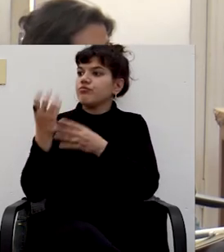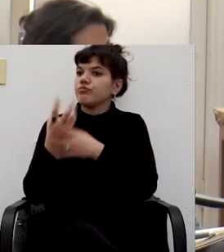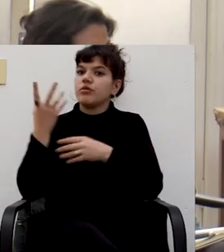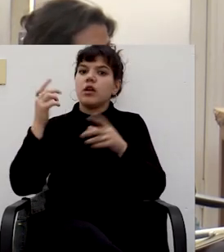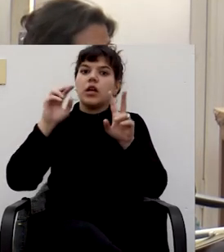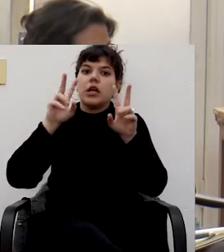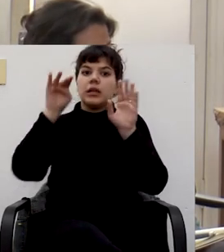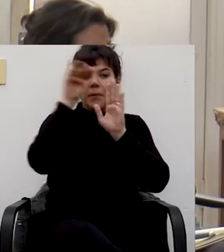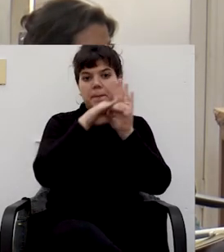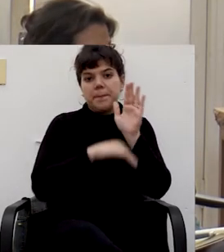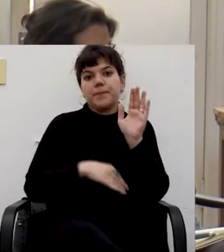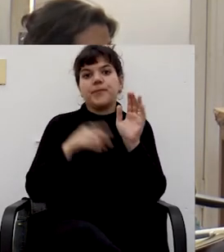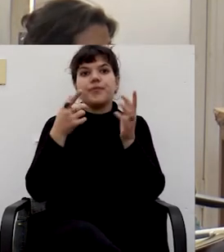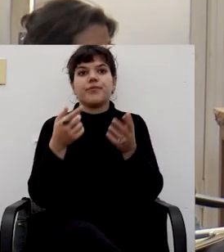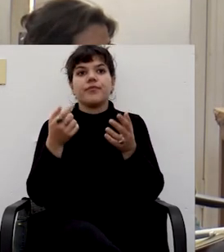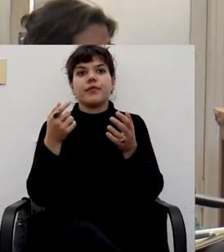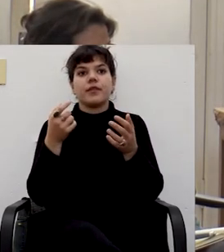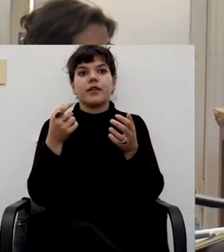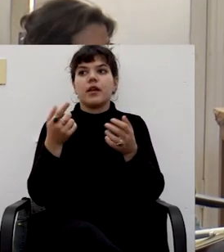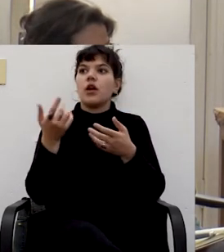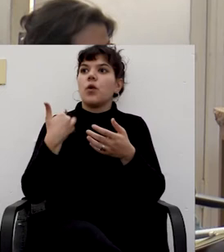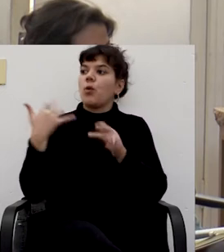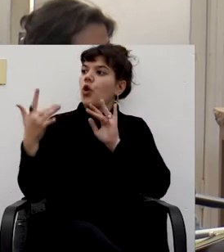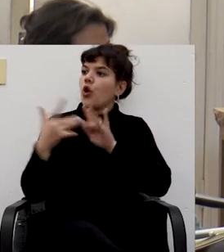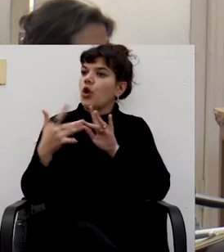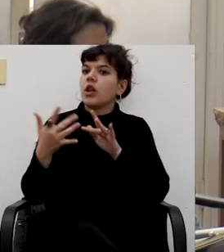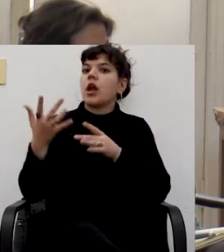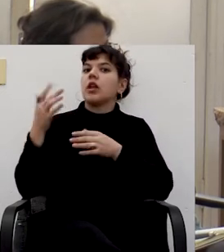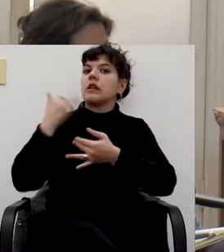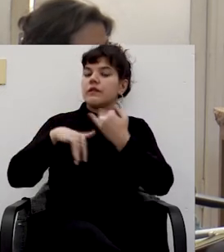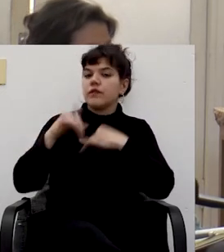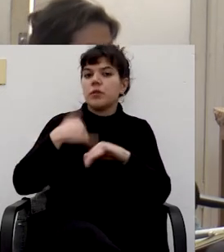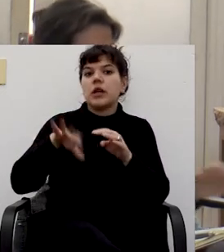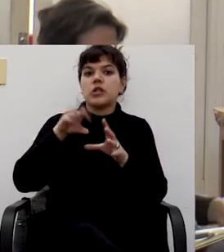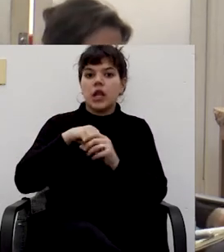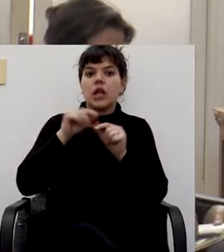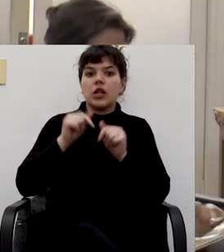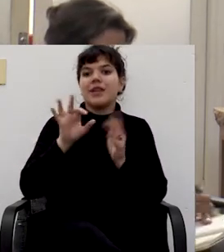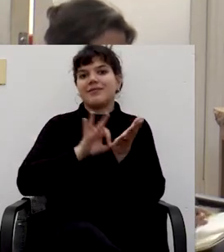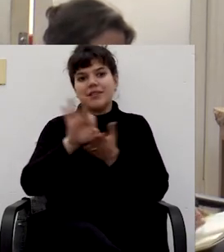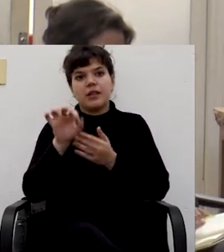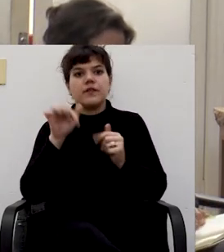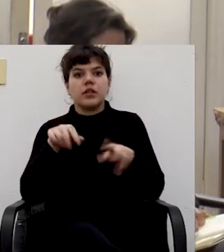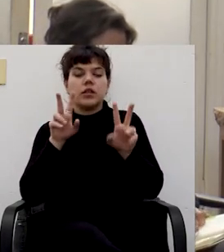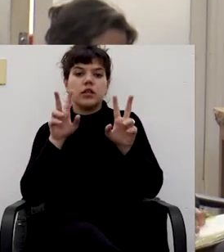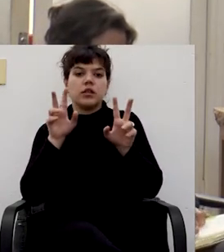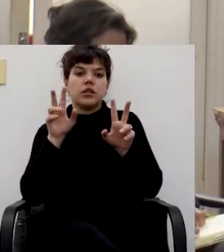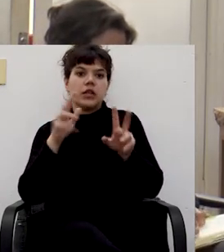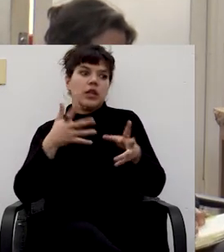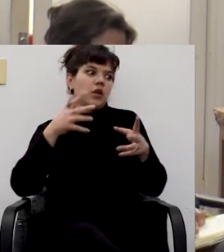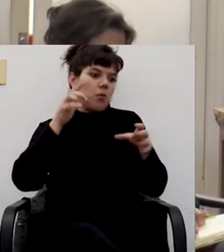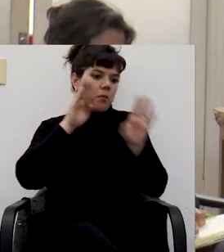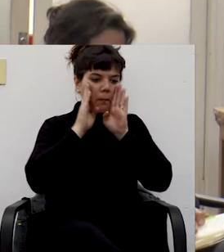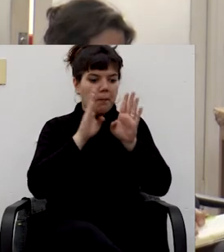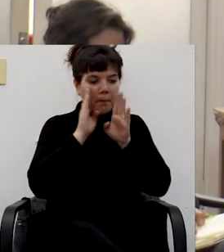es bien importante también, ¿no? Contar con sistemas de información dentro de los servicios y a nivel de la centralidad,